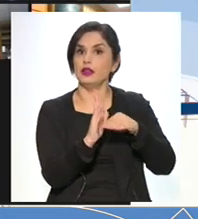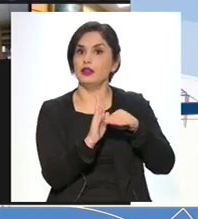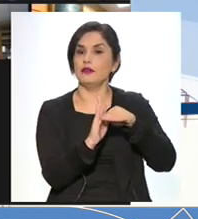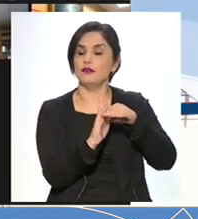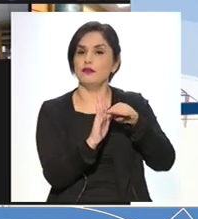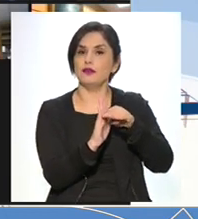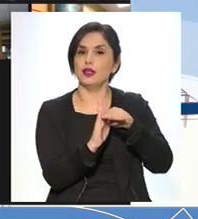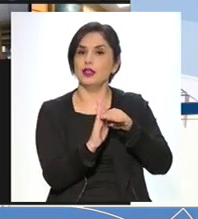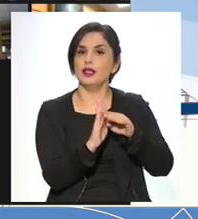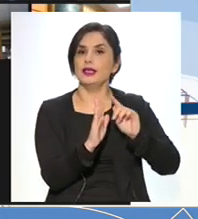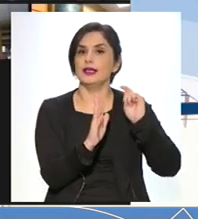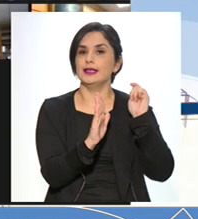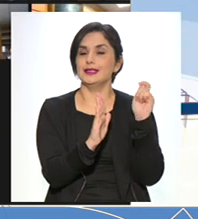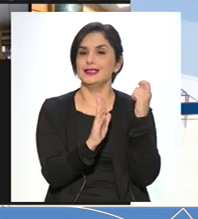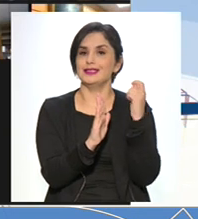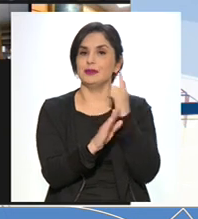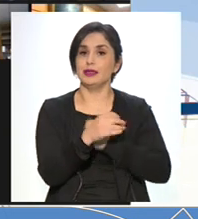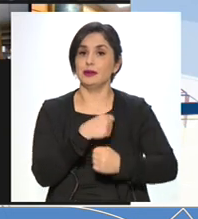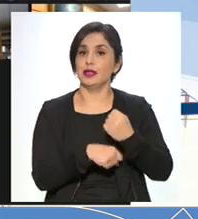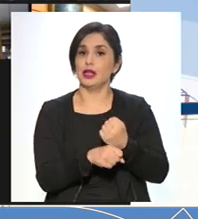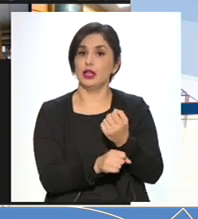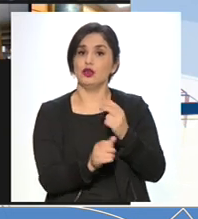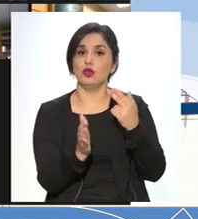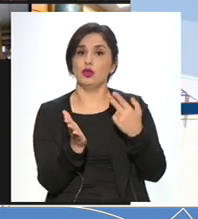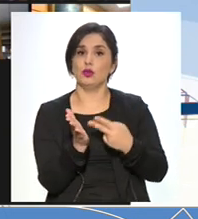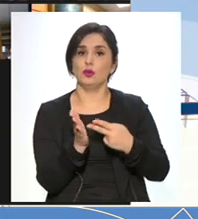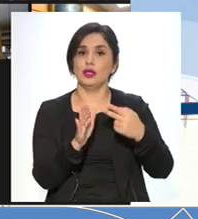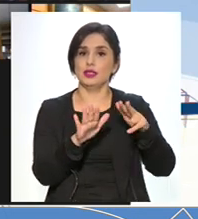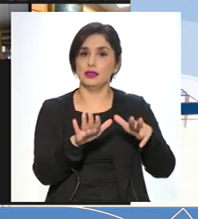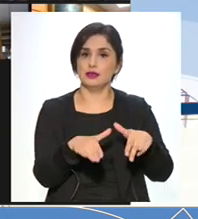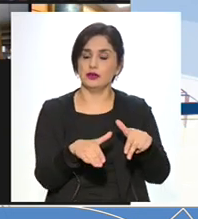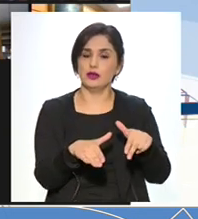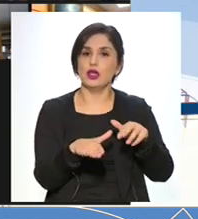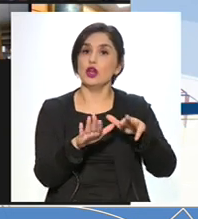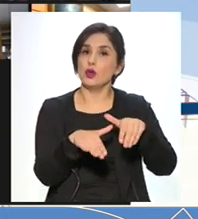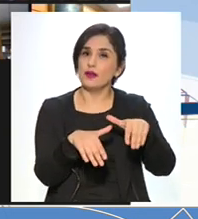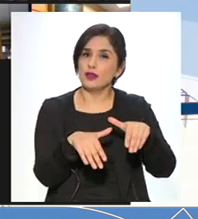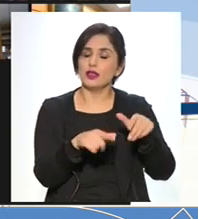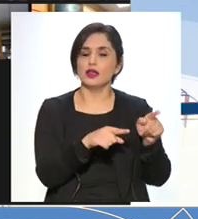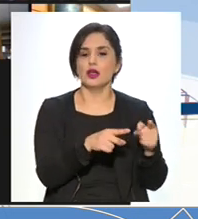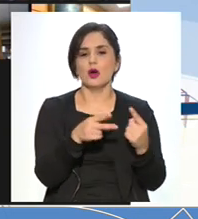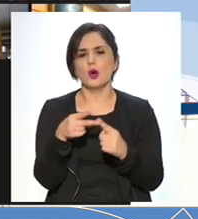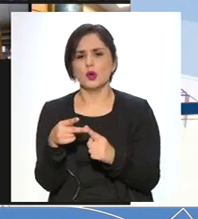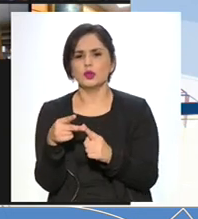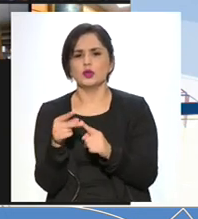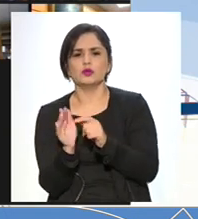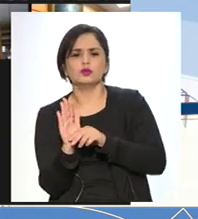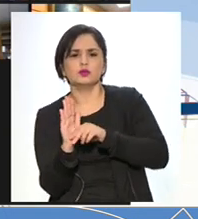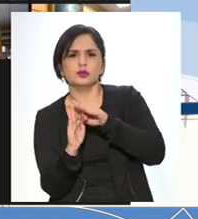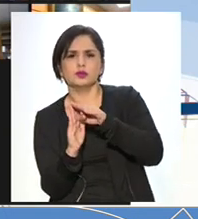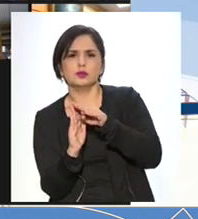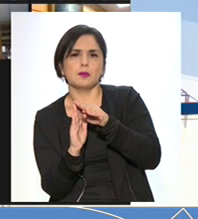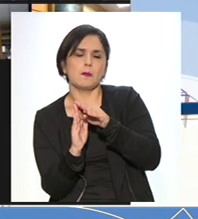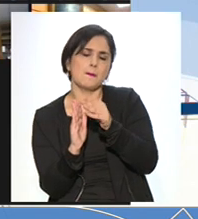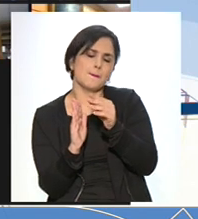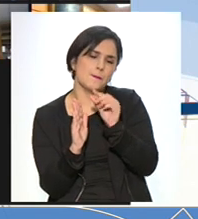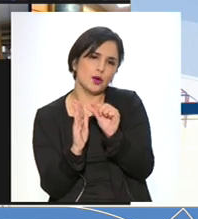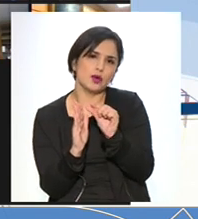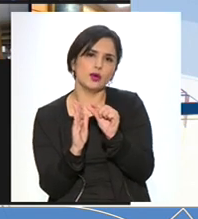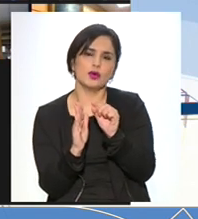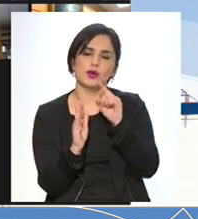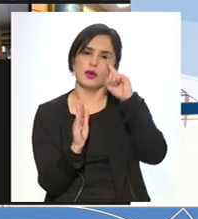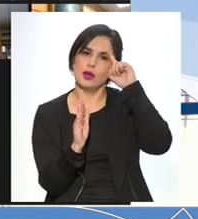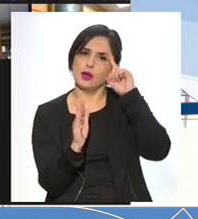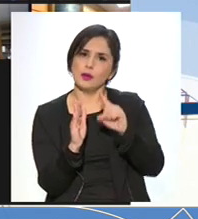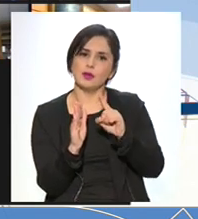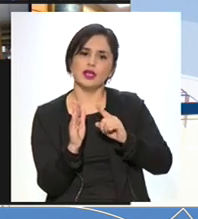de septiembre del 2019, otros que lo superan con un margen algo menor, pero